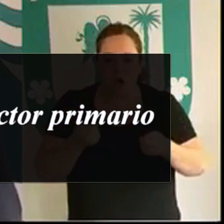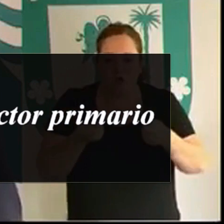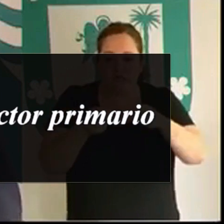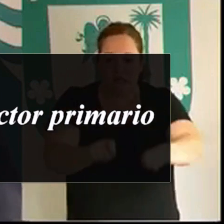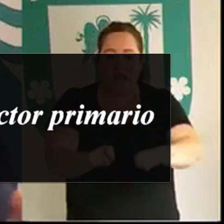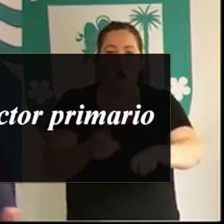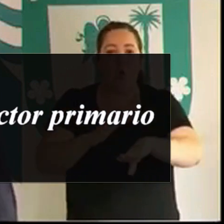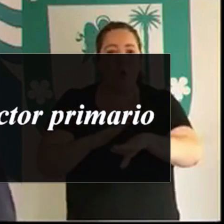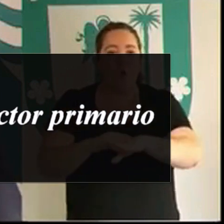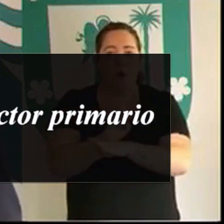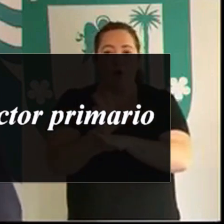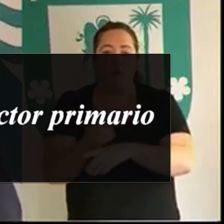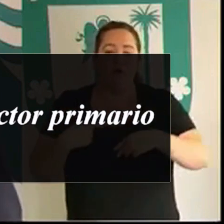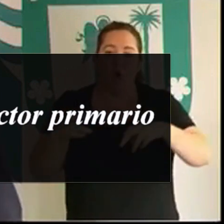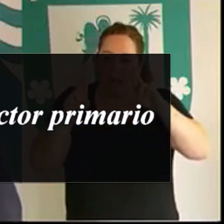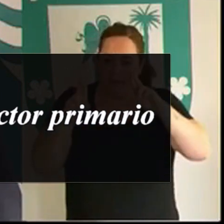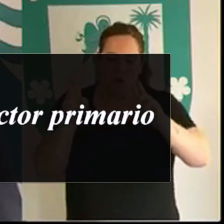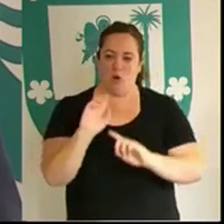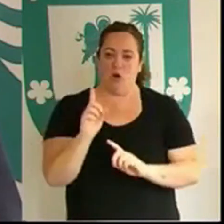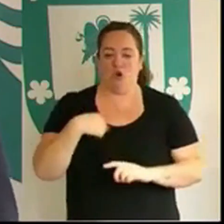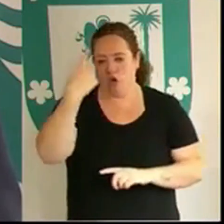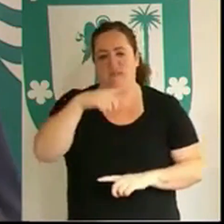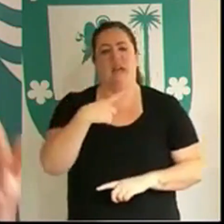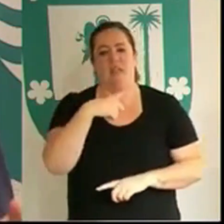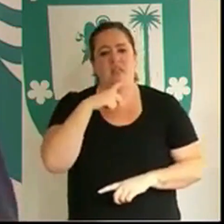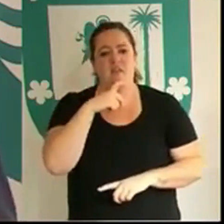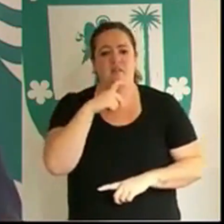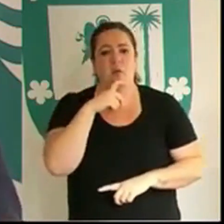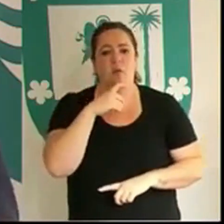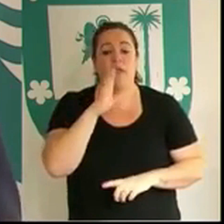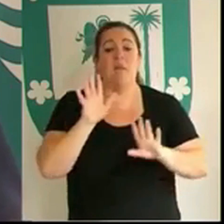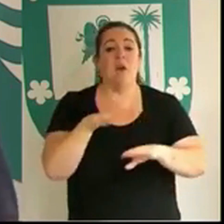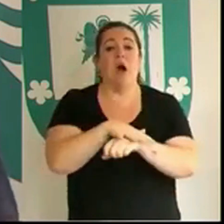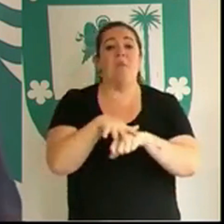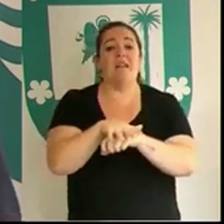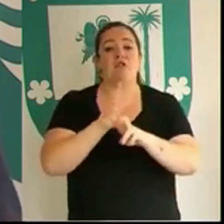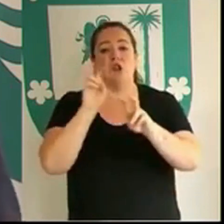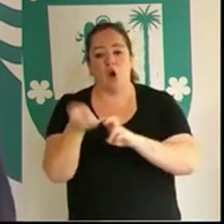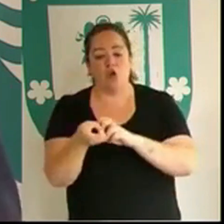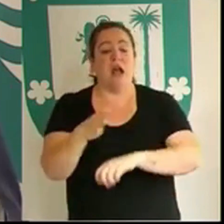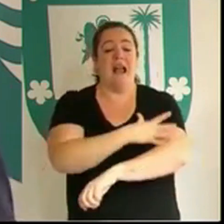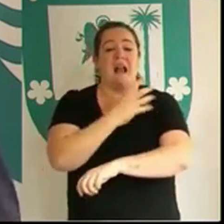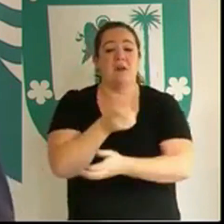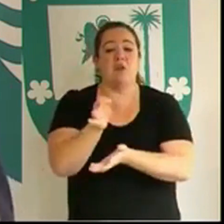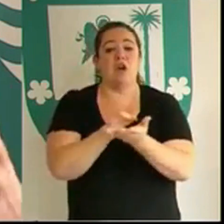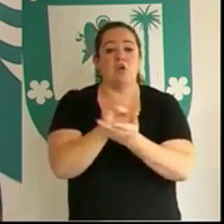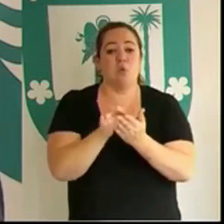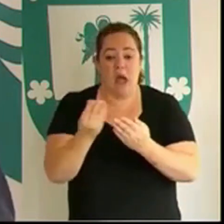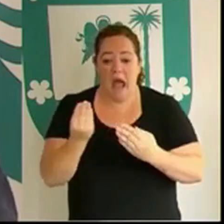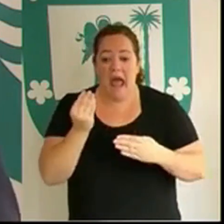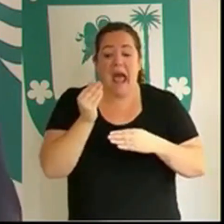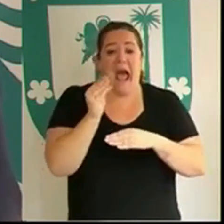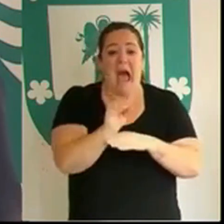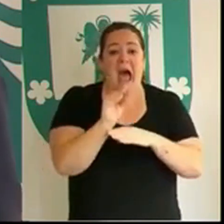el coronavirus. Somos conscientes de las dificultades, pero otras administraciones y el Cabildo Insular de La Palma, con estas ayudas para el